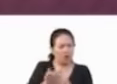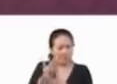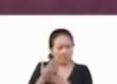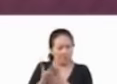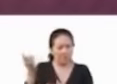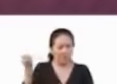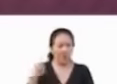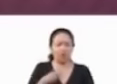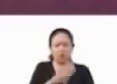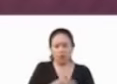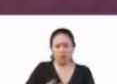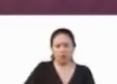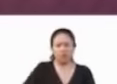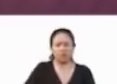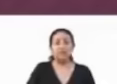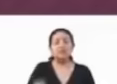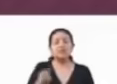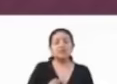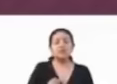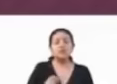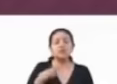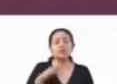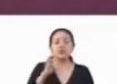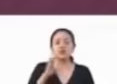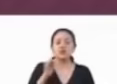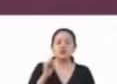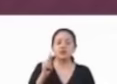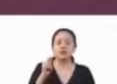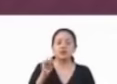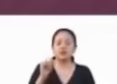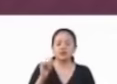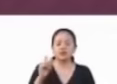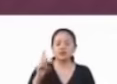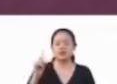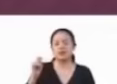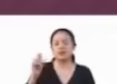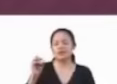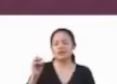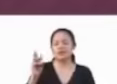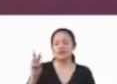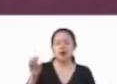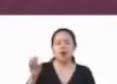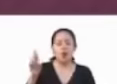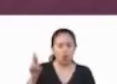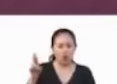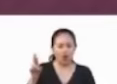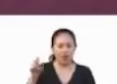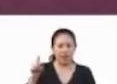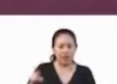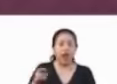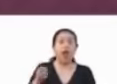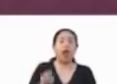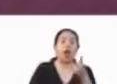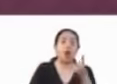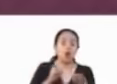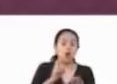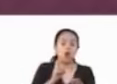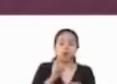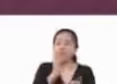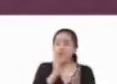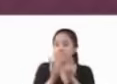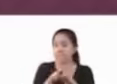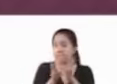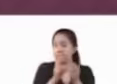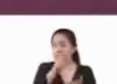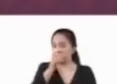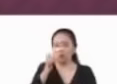digo, es un tema que tiene que ver con City Towers y la denuncia que han estado haciendo una serie de vecinos. Entonces,